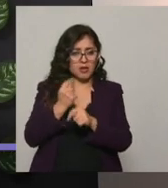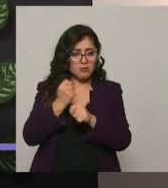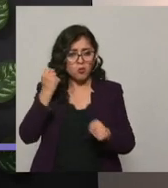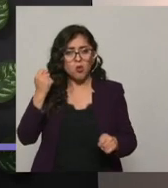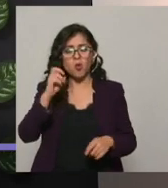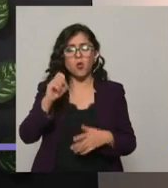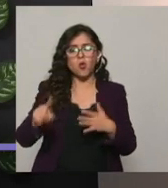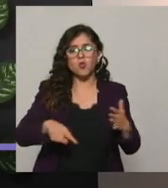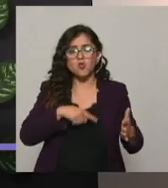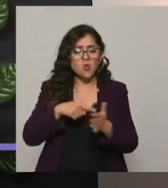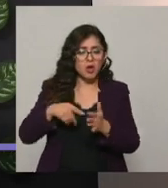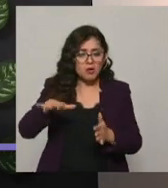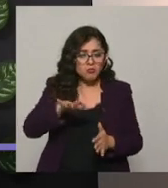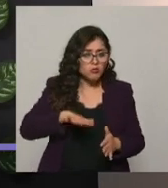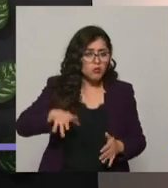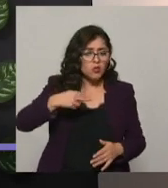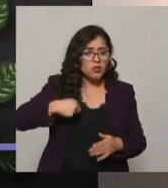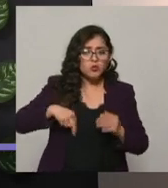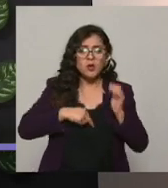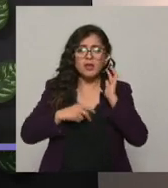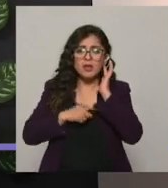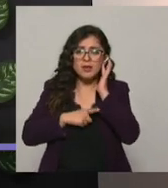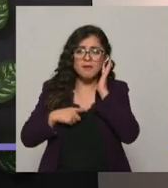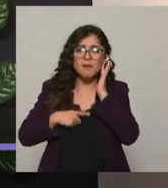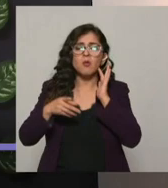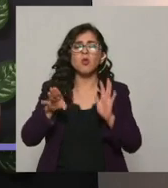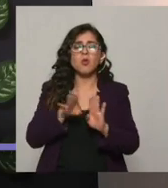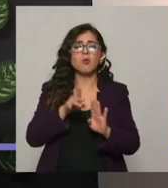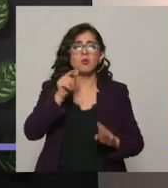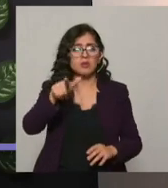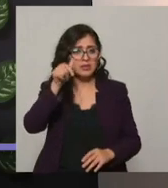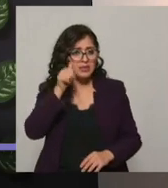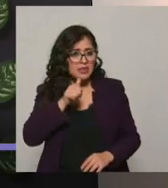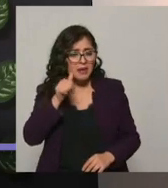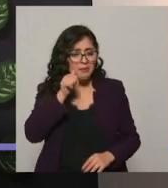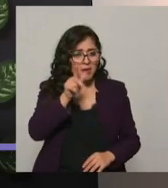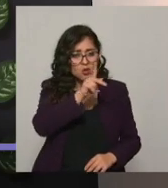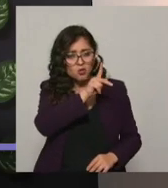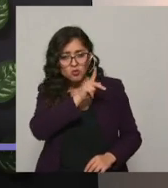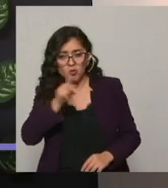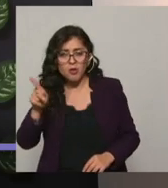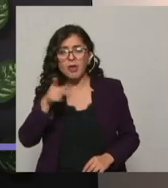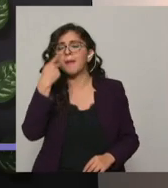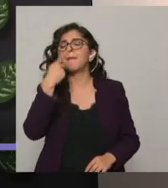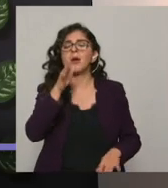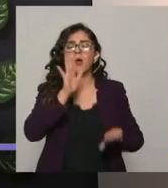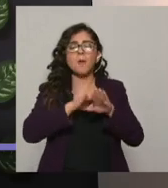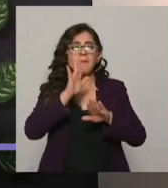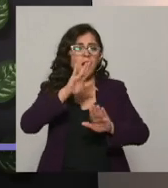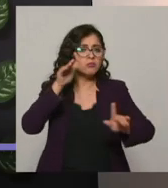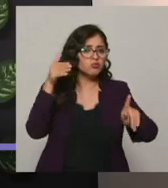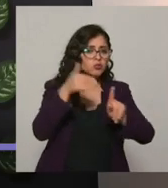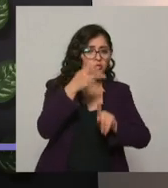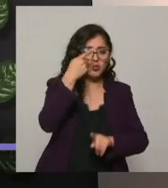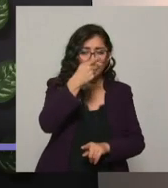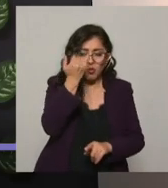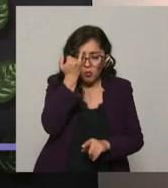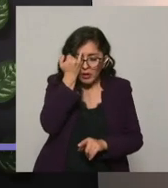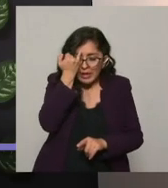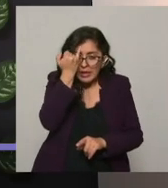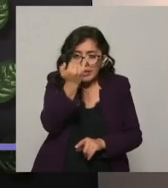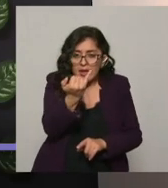es una lucha que podemos llevar todas o casi todas, pero yo coincido con la visión de Frida, porque creo